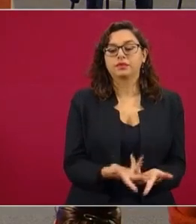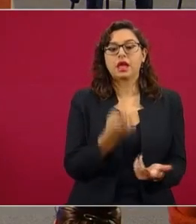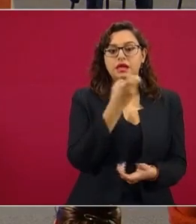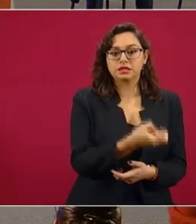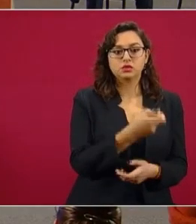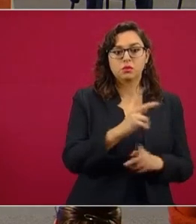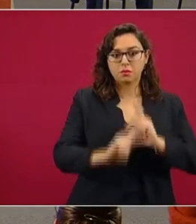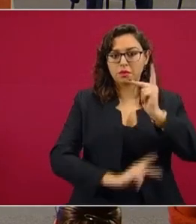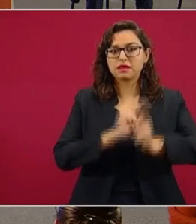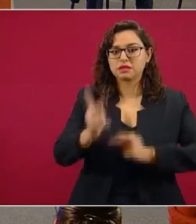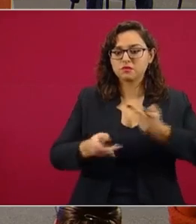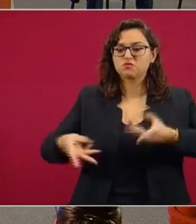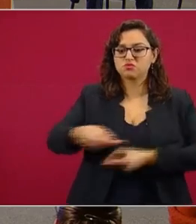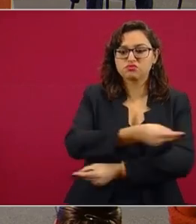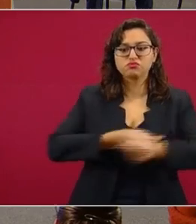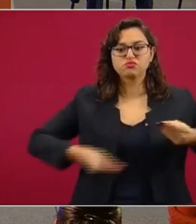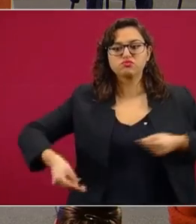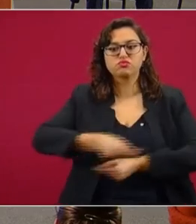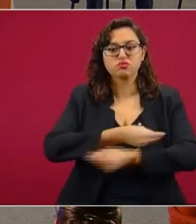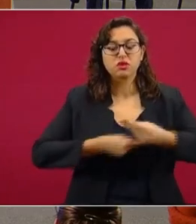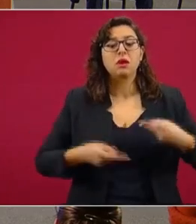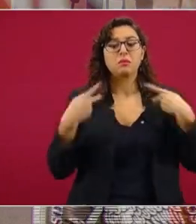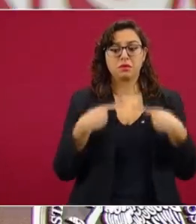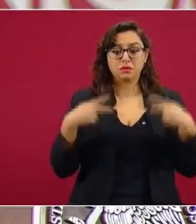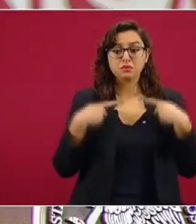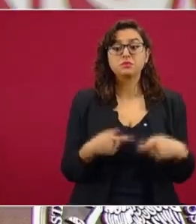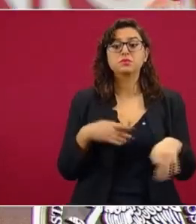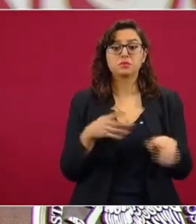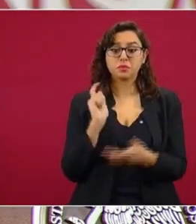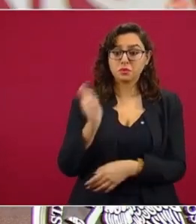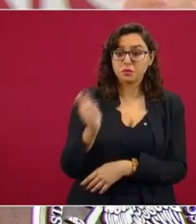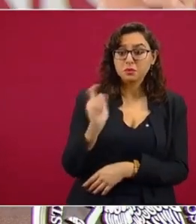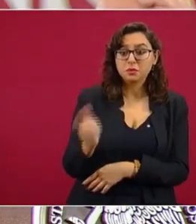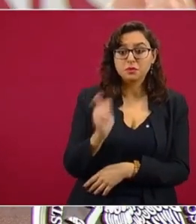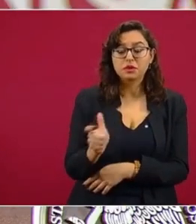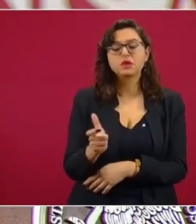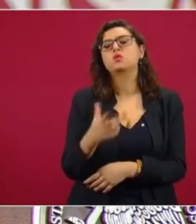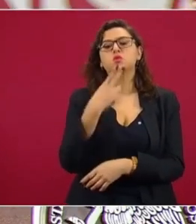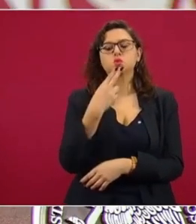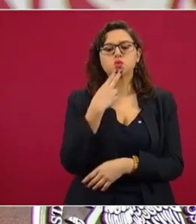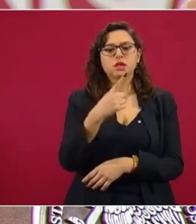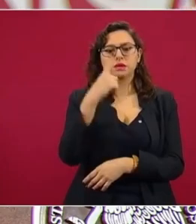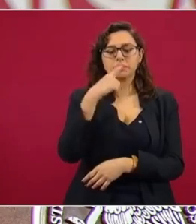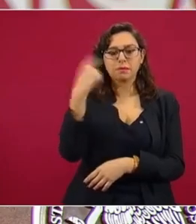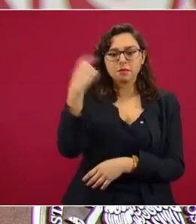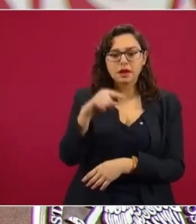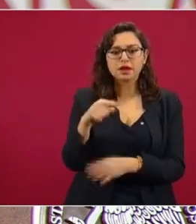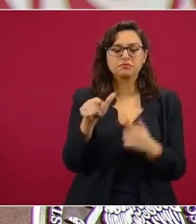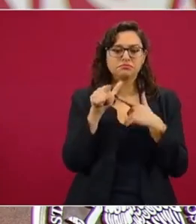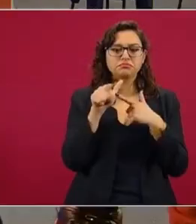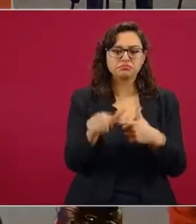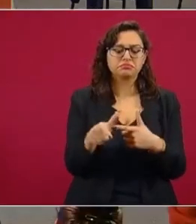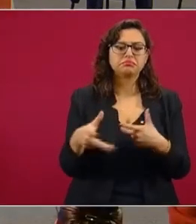necesita una casa, y los pagos que hacen estos trabajadores sirven para que este ahorro se mantenga de manera vital y con